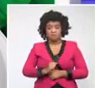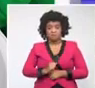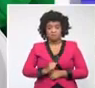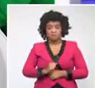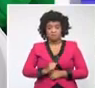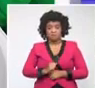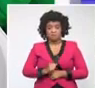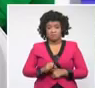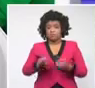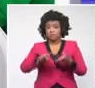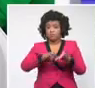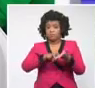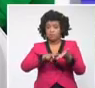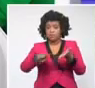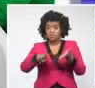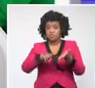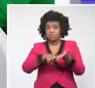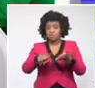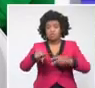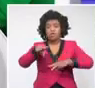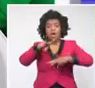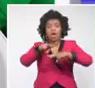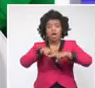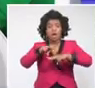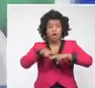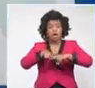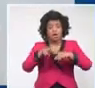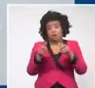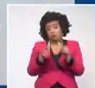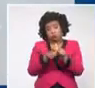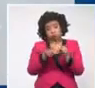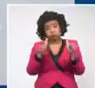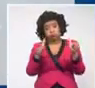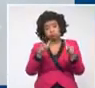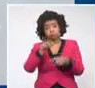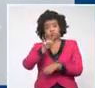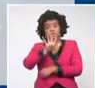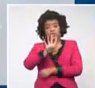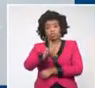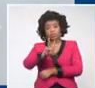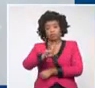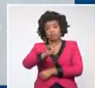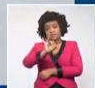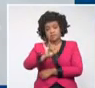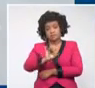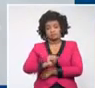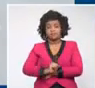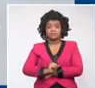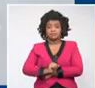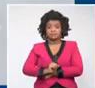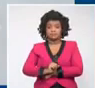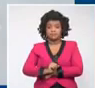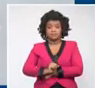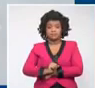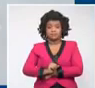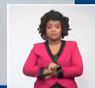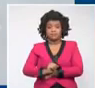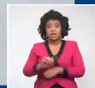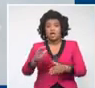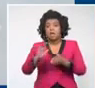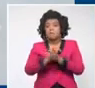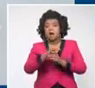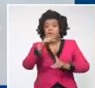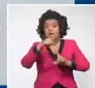por provincias de La Habana son el mayor número, 527. Le sigue Matanzas,